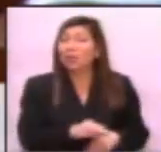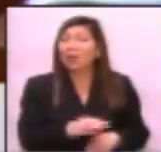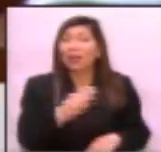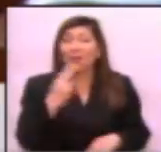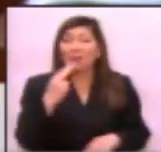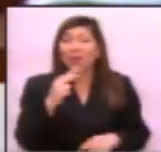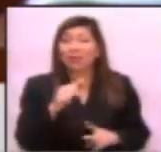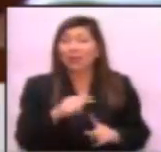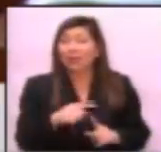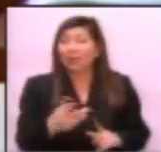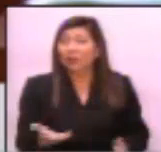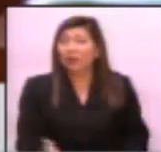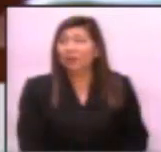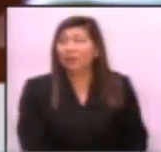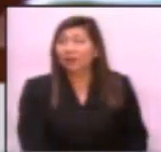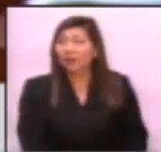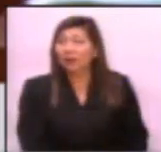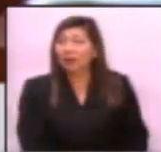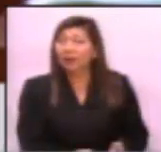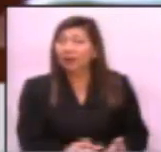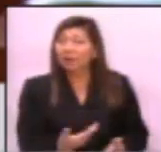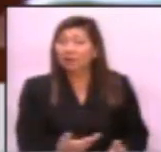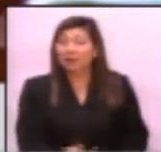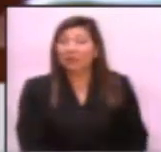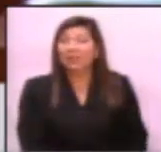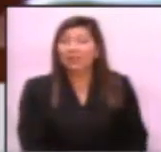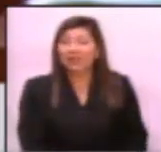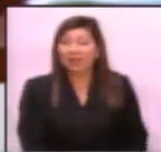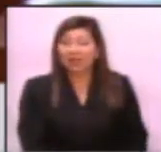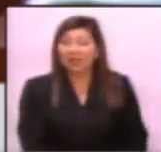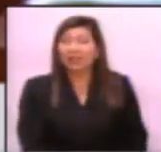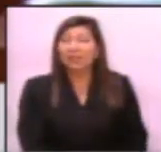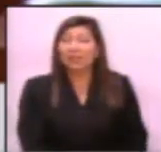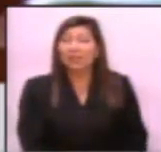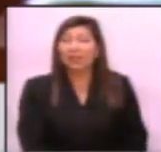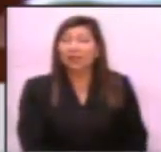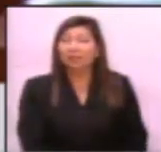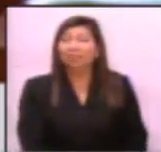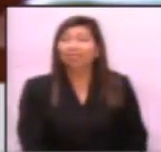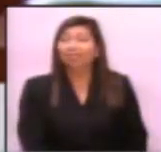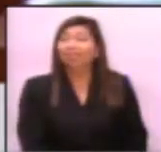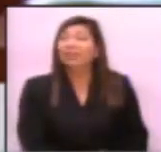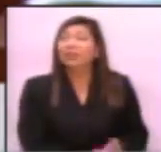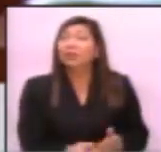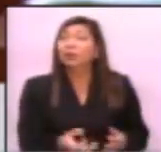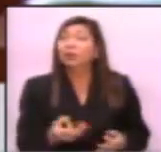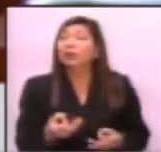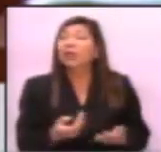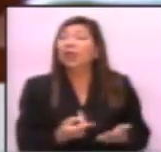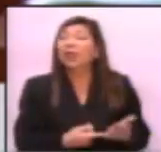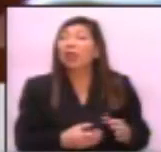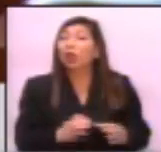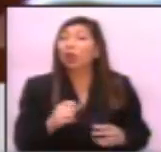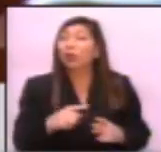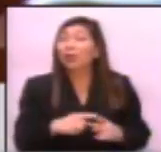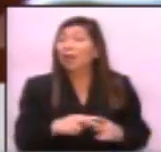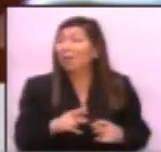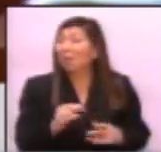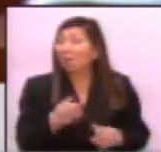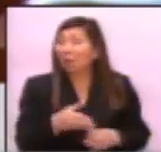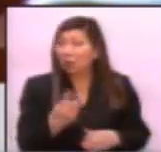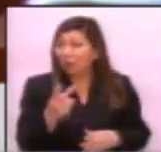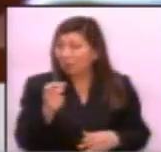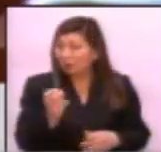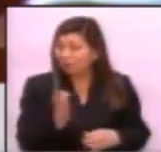la Magistratura, ¿qué está pasando en el Consejo Nacional de Magistratura y en la Contraloría? ¿No han entrado